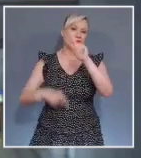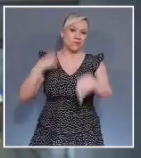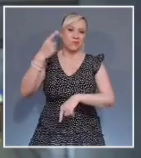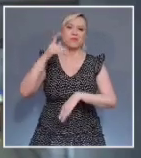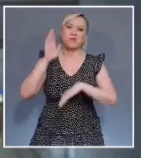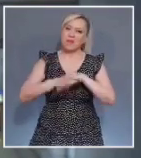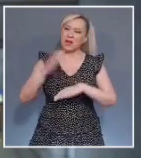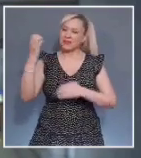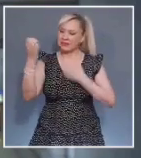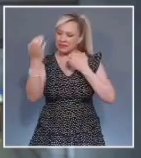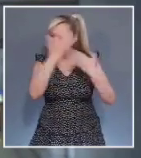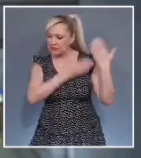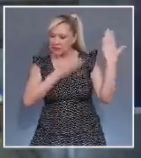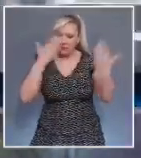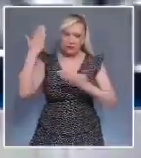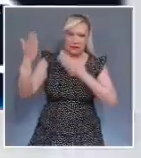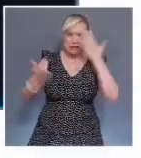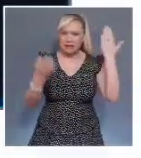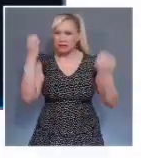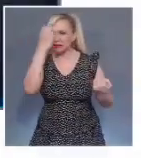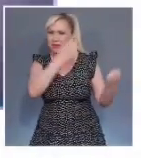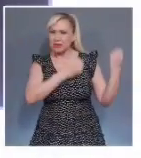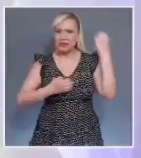Informativo, Mario López Peña.